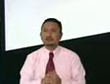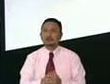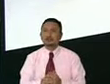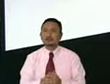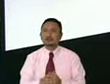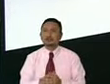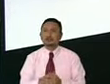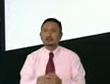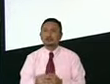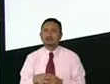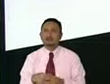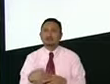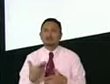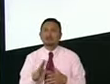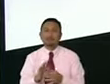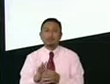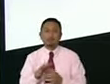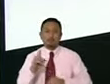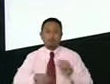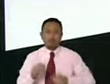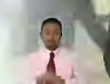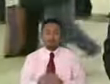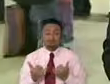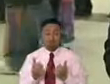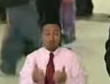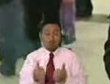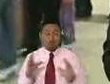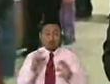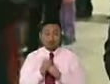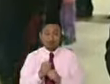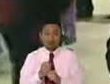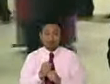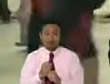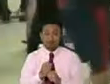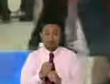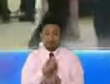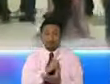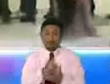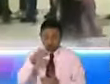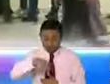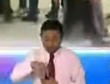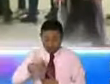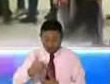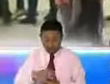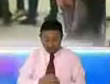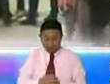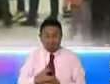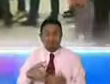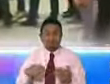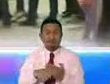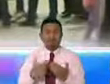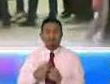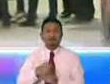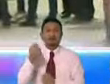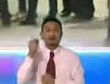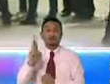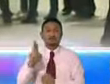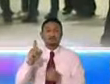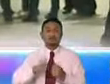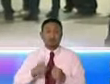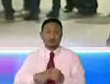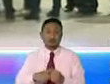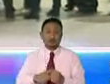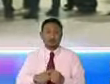Compañeras, amigos en casa, tengan una excelente noche. Efectivamente, me encuentro en el terminal terrestre de Quitumbe, al sur de Quito,